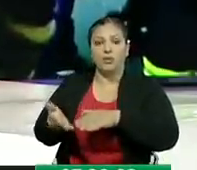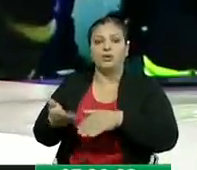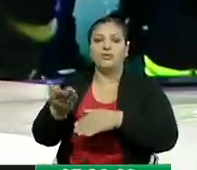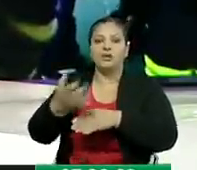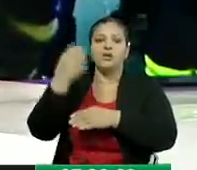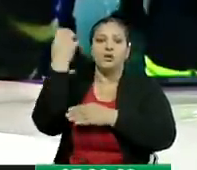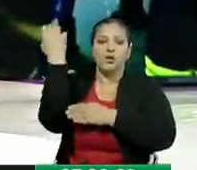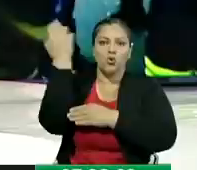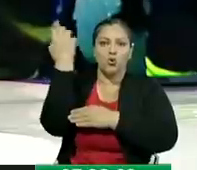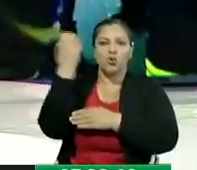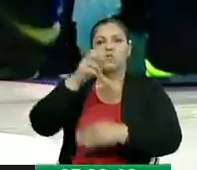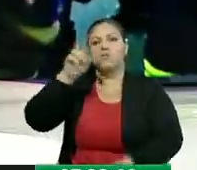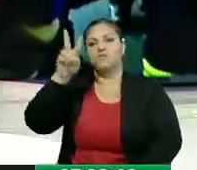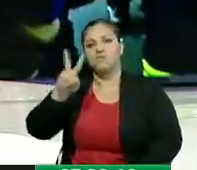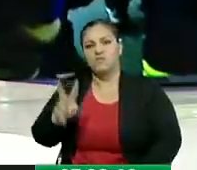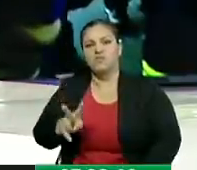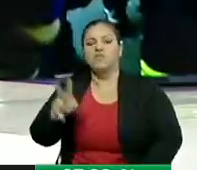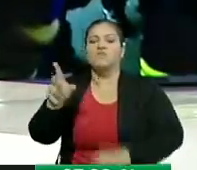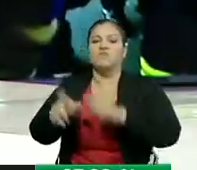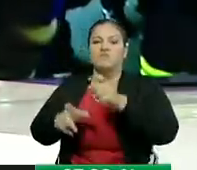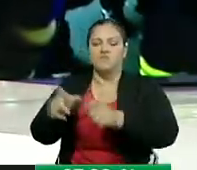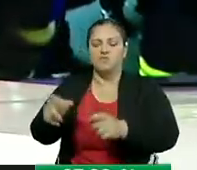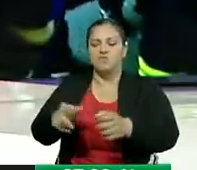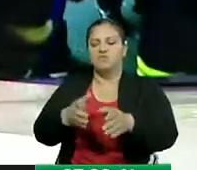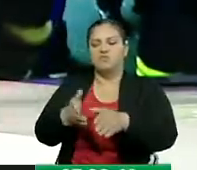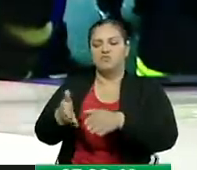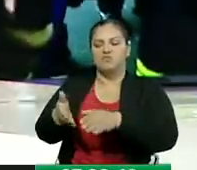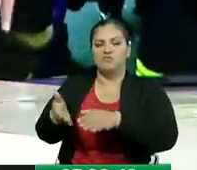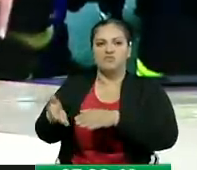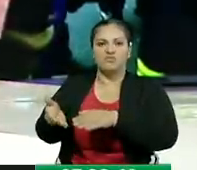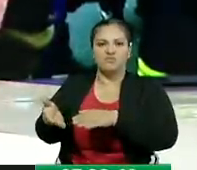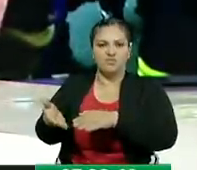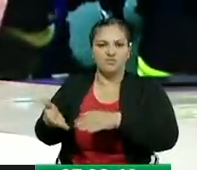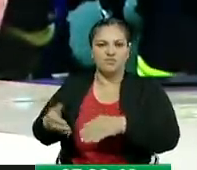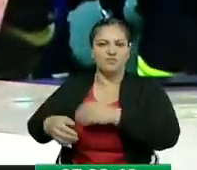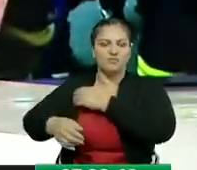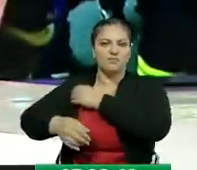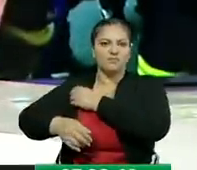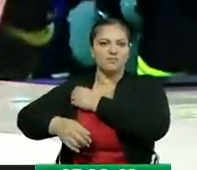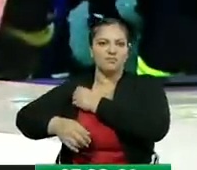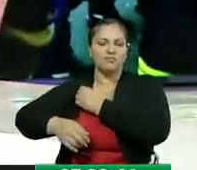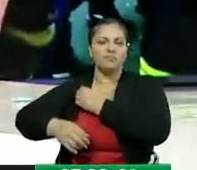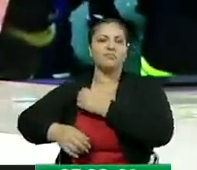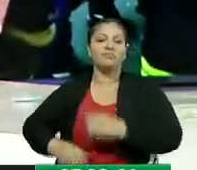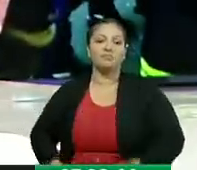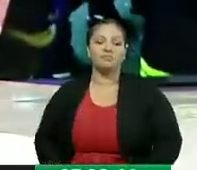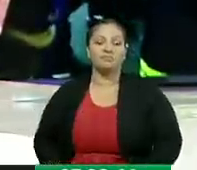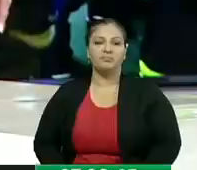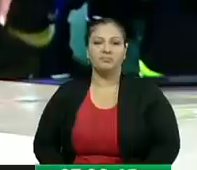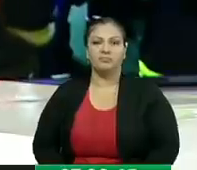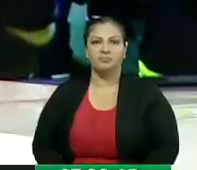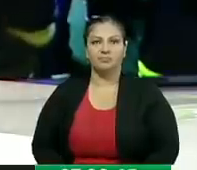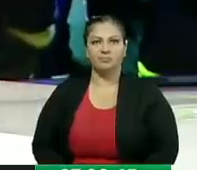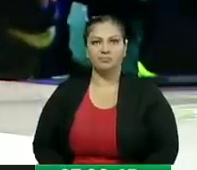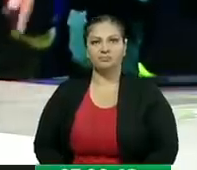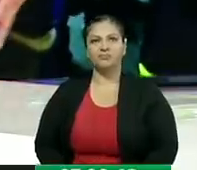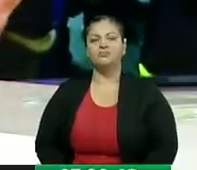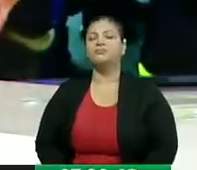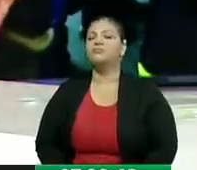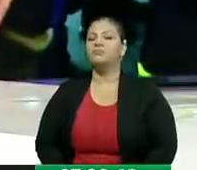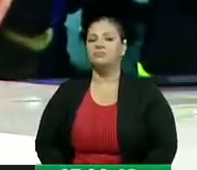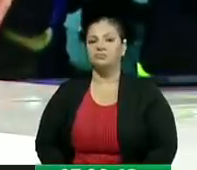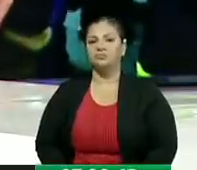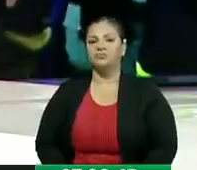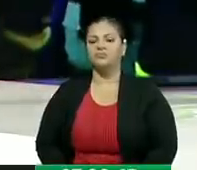sabemos en primera instancia de información preliminar, de nacionalidad venezolana y colombiana. No se conoce hasta ahora